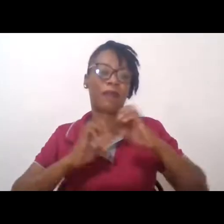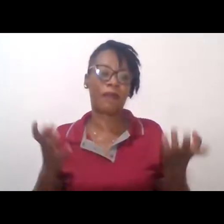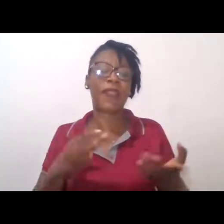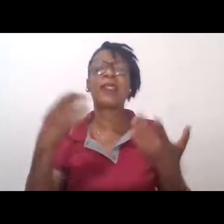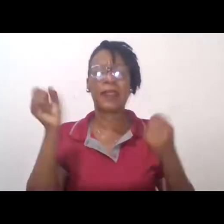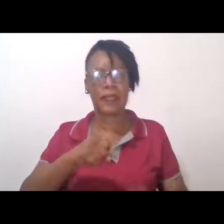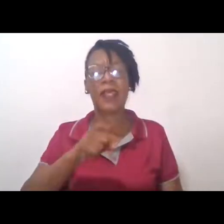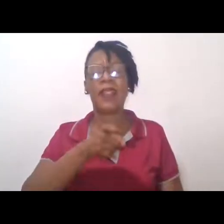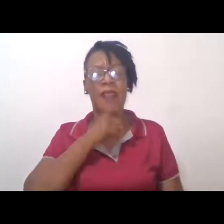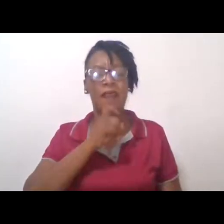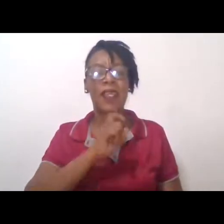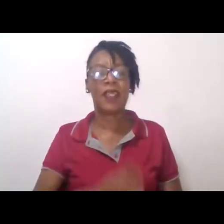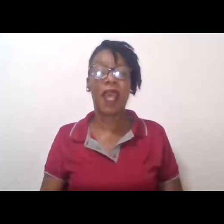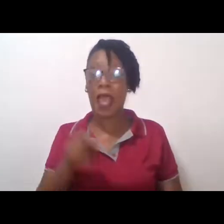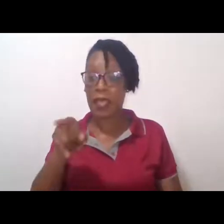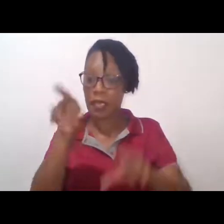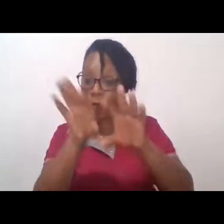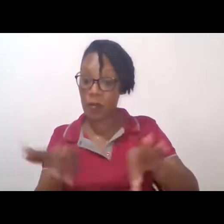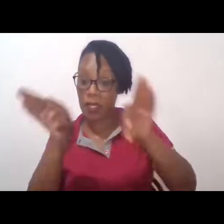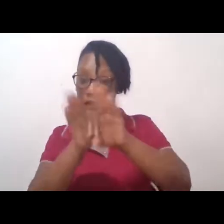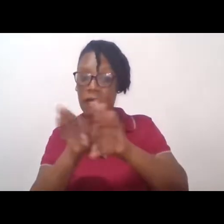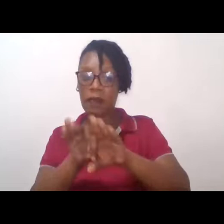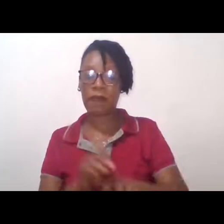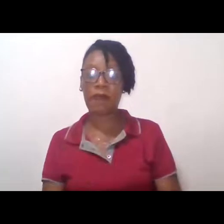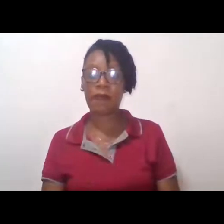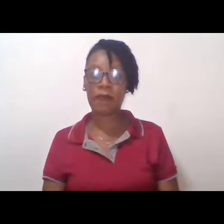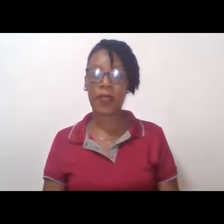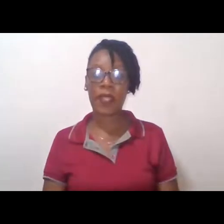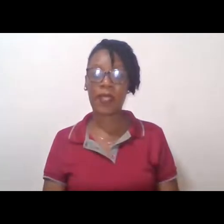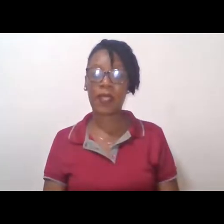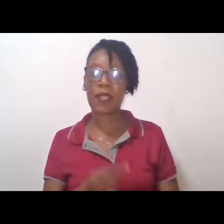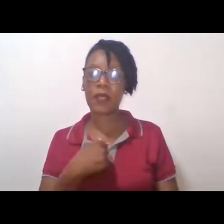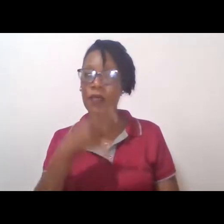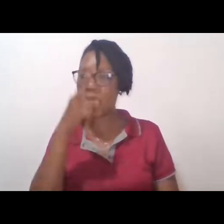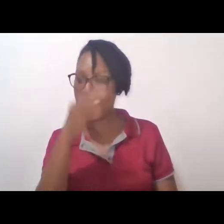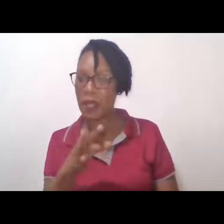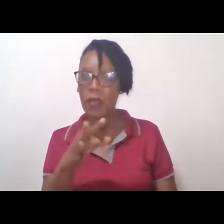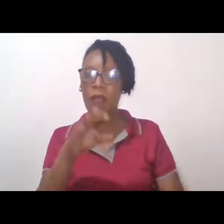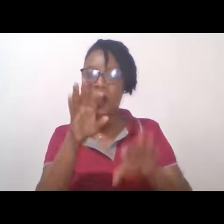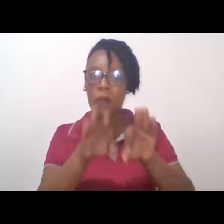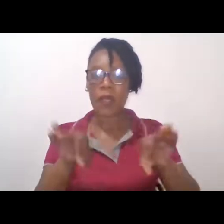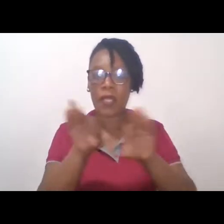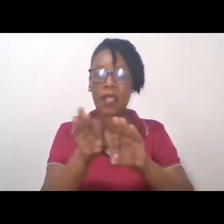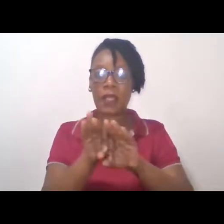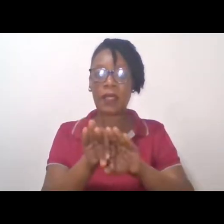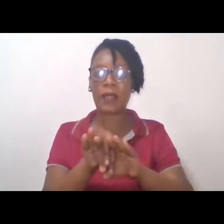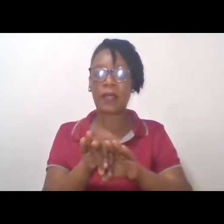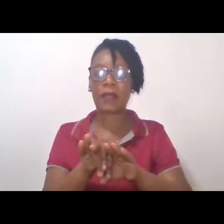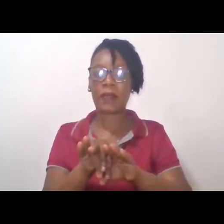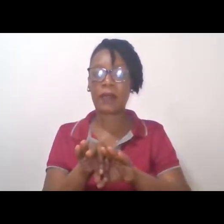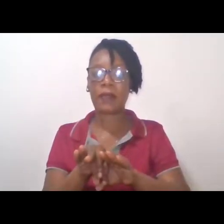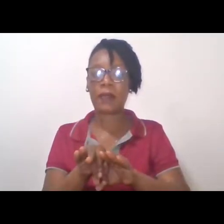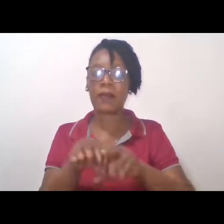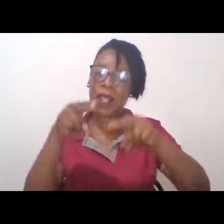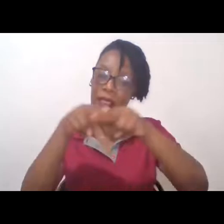difícil. Yo creo que aquí lo importante, y yo creo que un recurso importante sería tal vez utilizarlo del tren de las emociones,